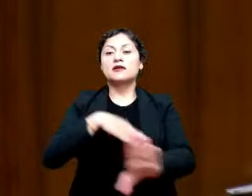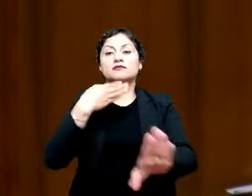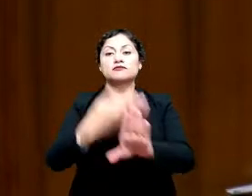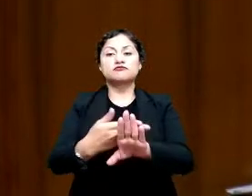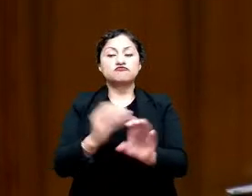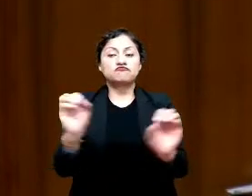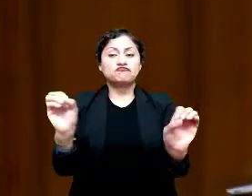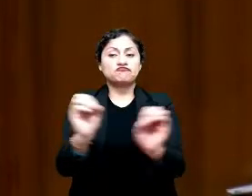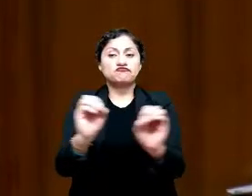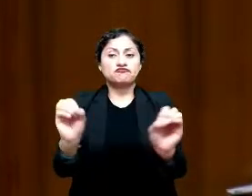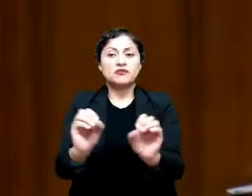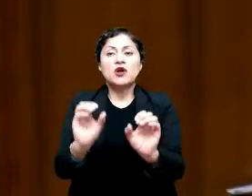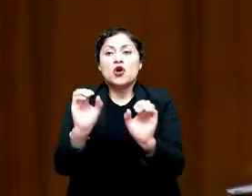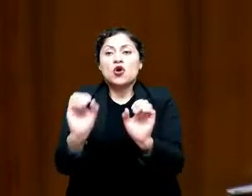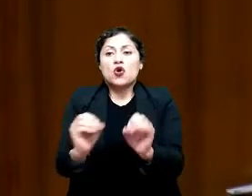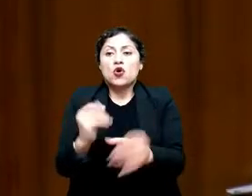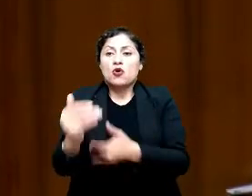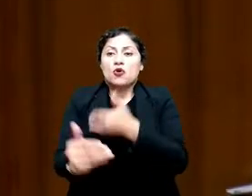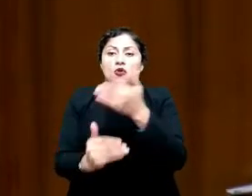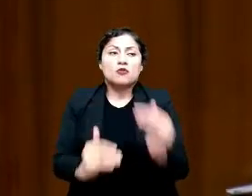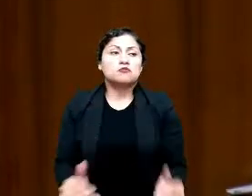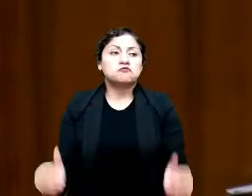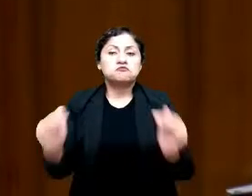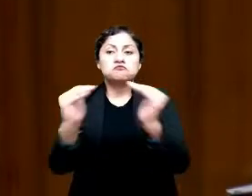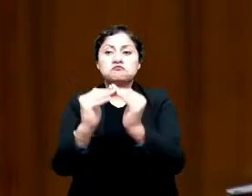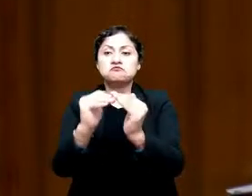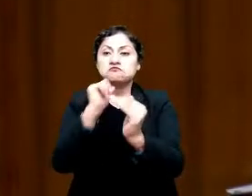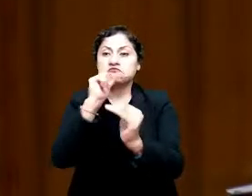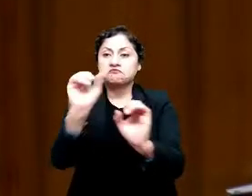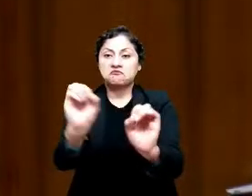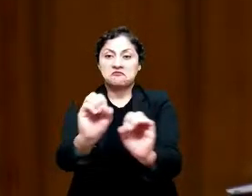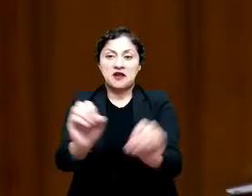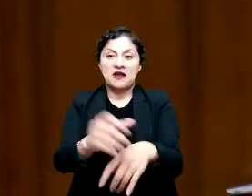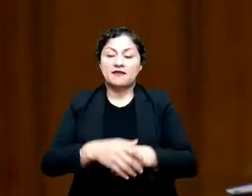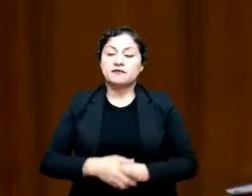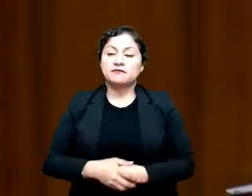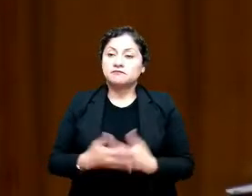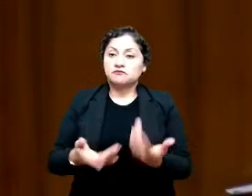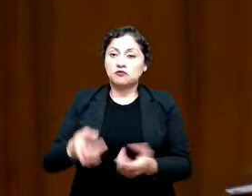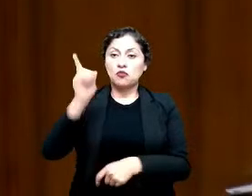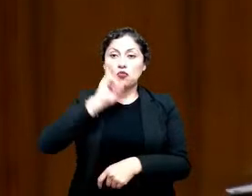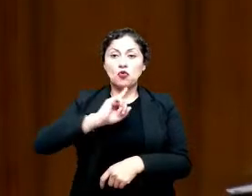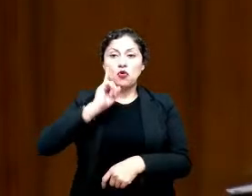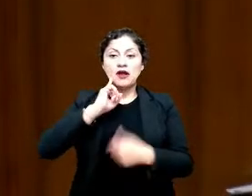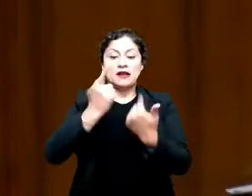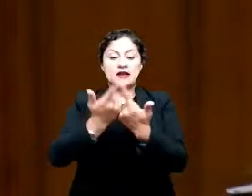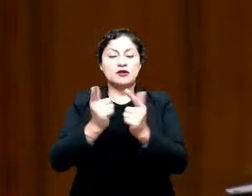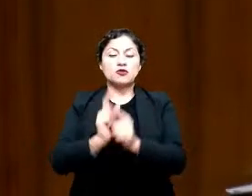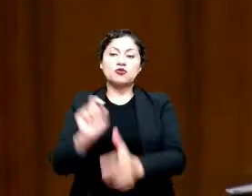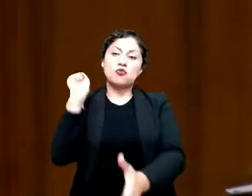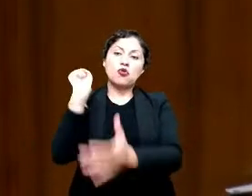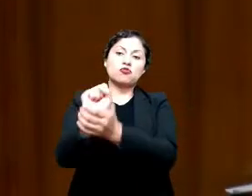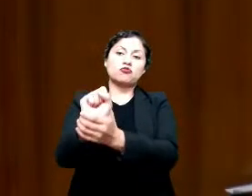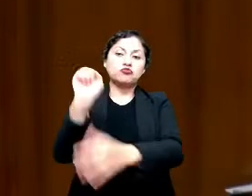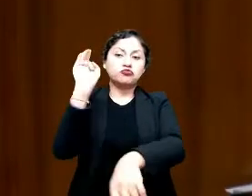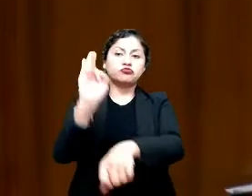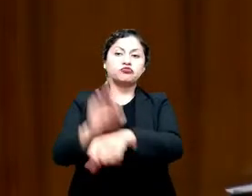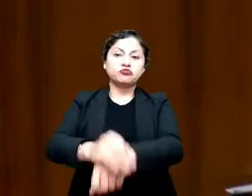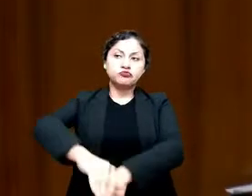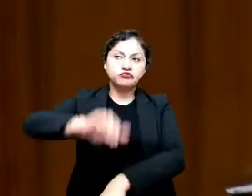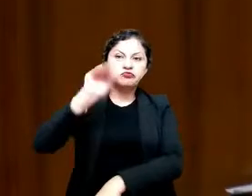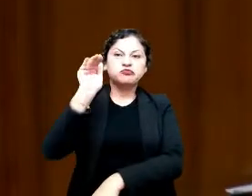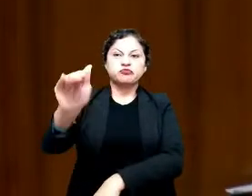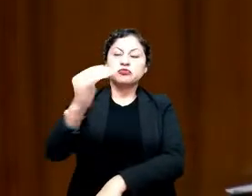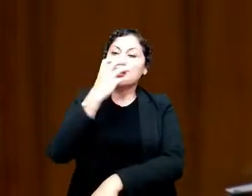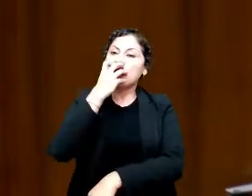en la igualdad sustantiva. Las feministas siguen alzando la voz ante este gobierno.